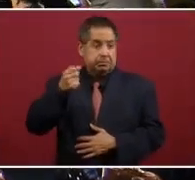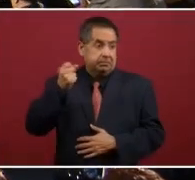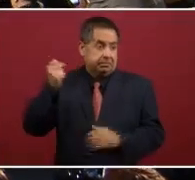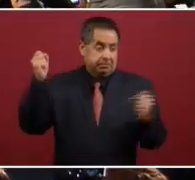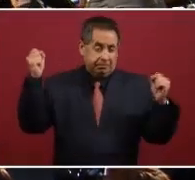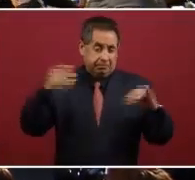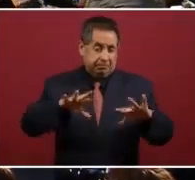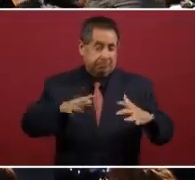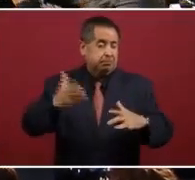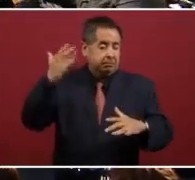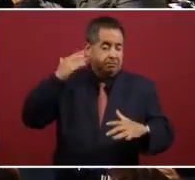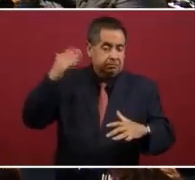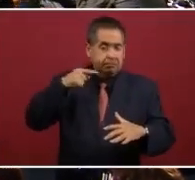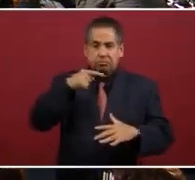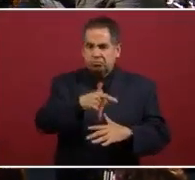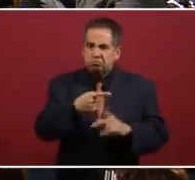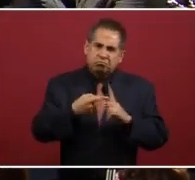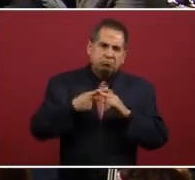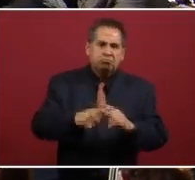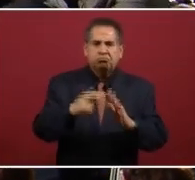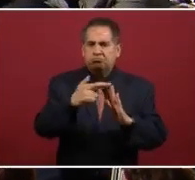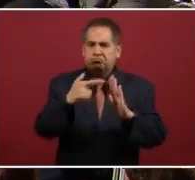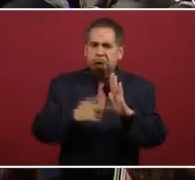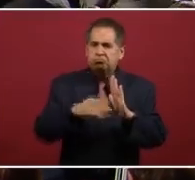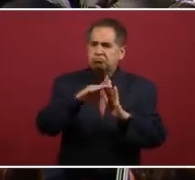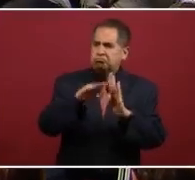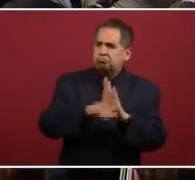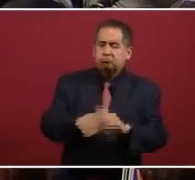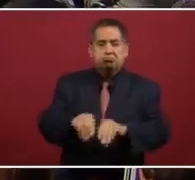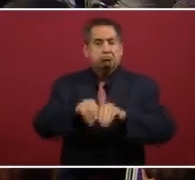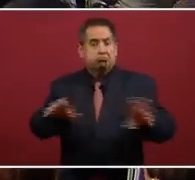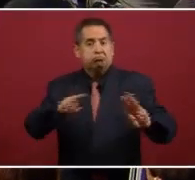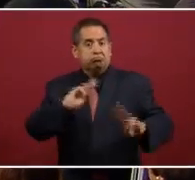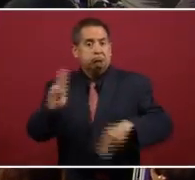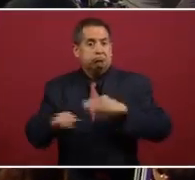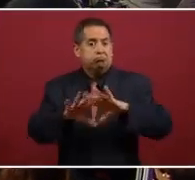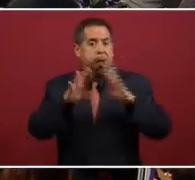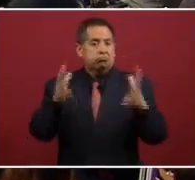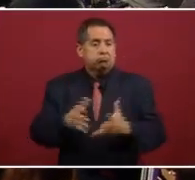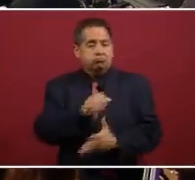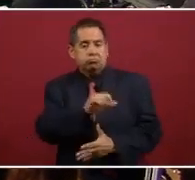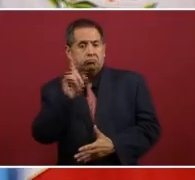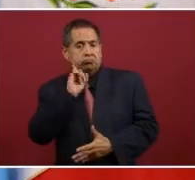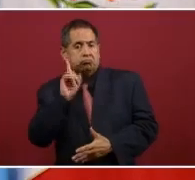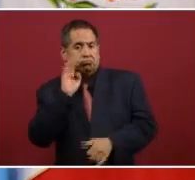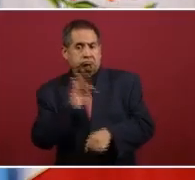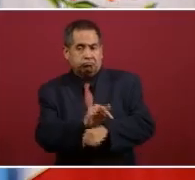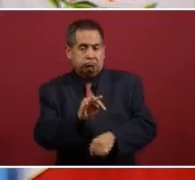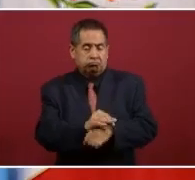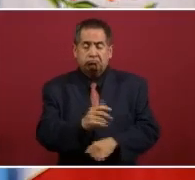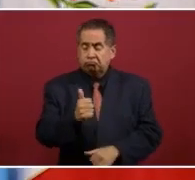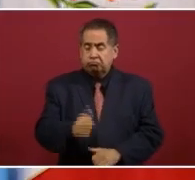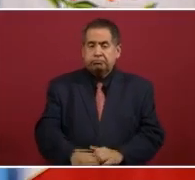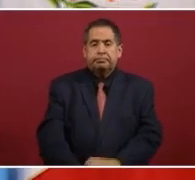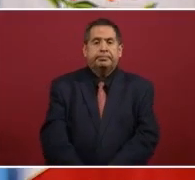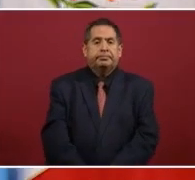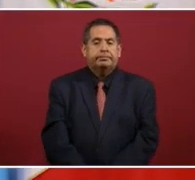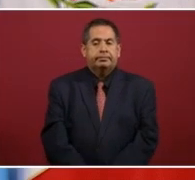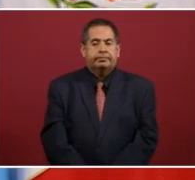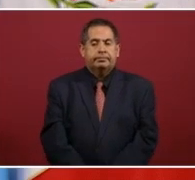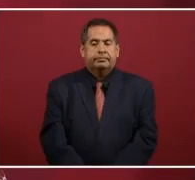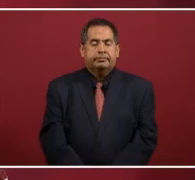se establecieron normas mundiales para la protección de los derechos de las mujeres. We are excited